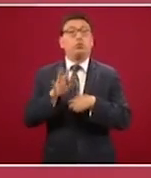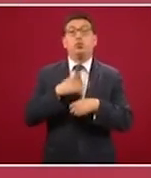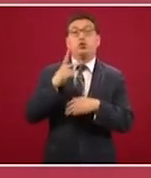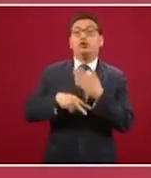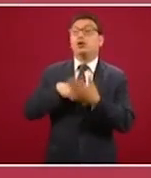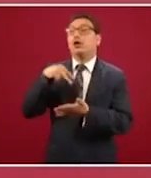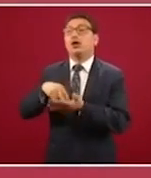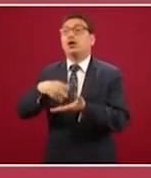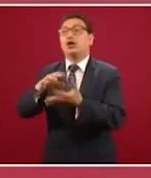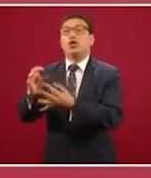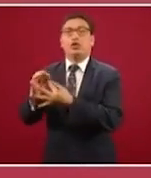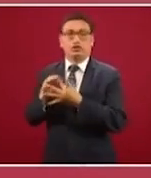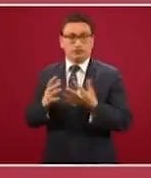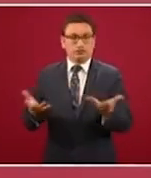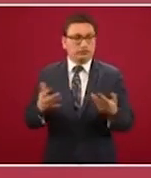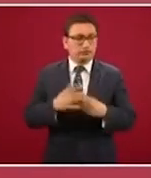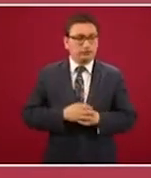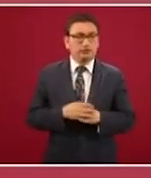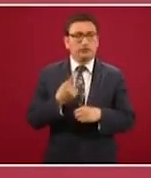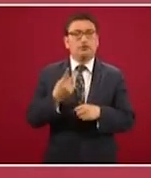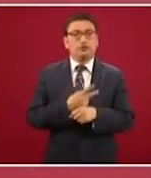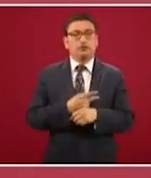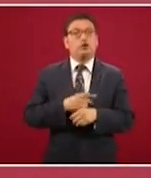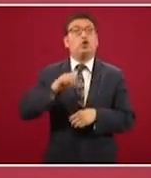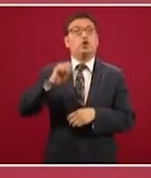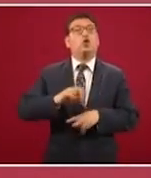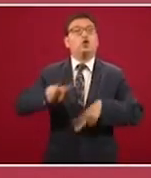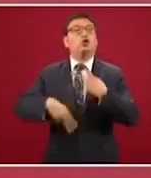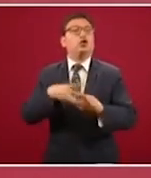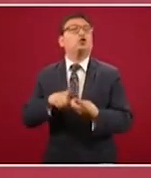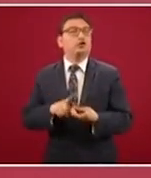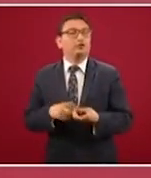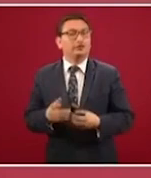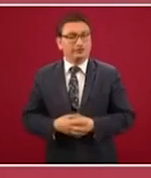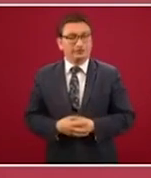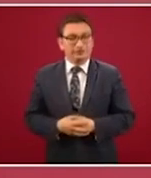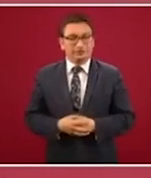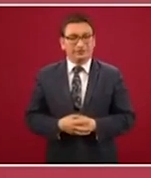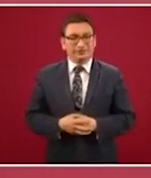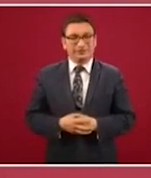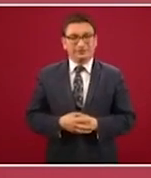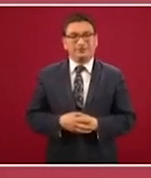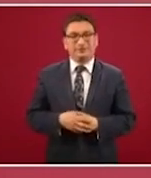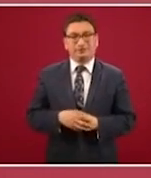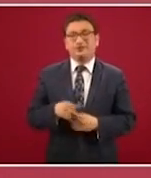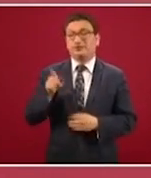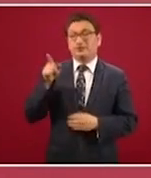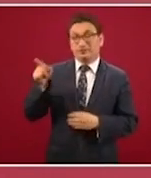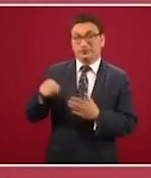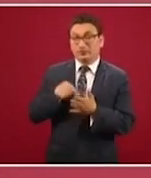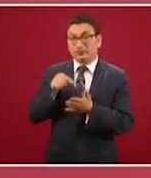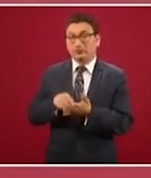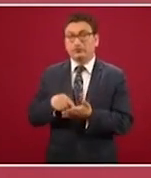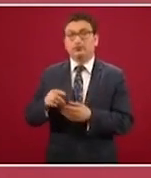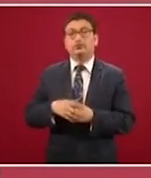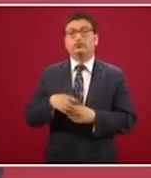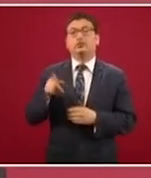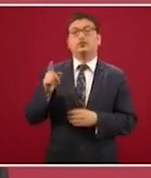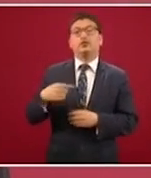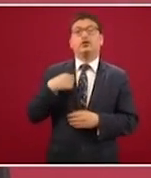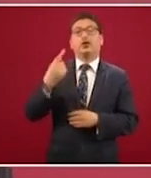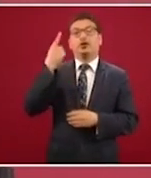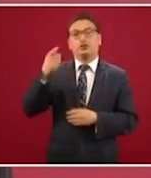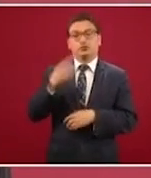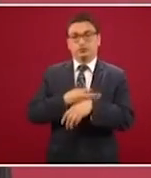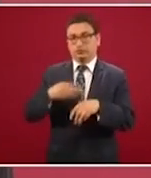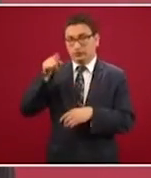plaza. Pues, ¿a dónde creen que voy hoy? No voy a Tamulté. A la una voy a estar